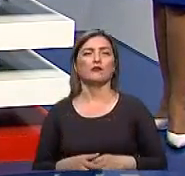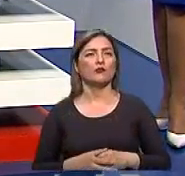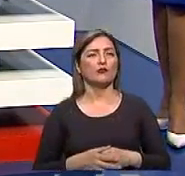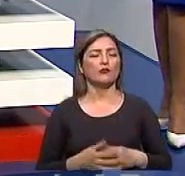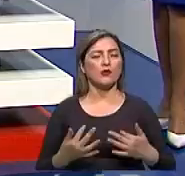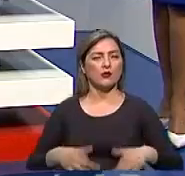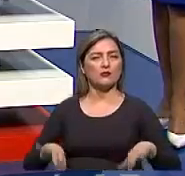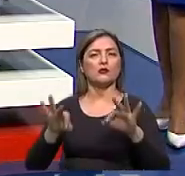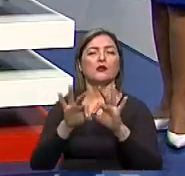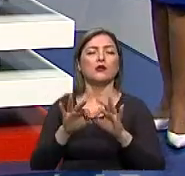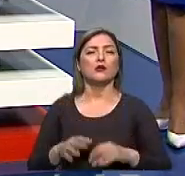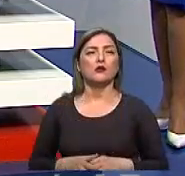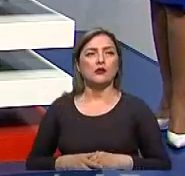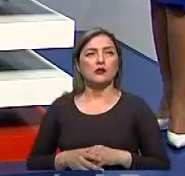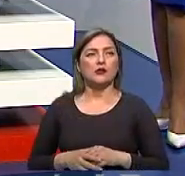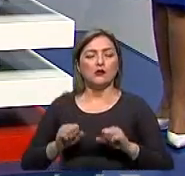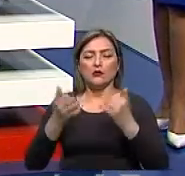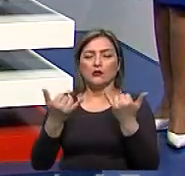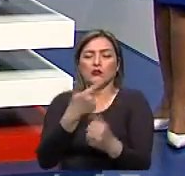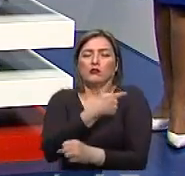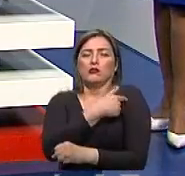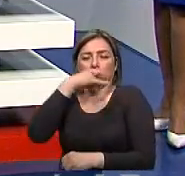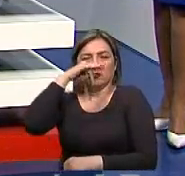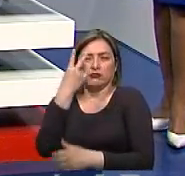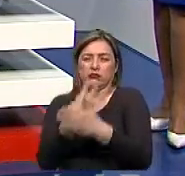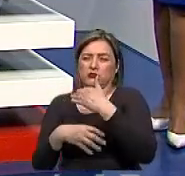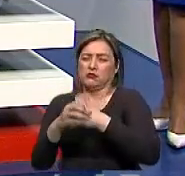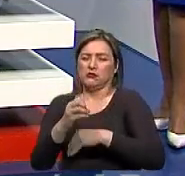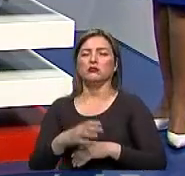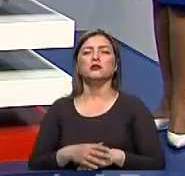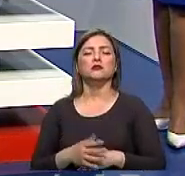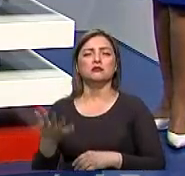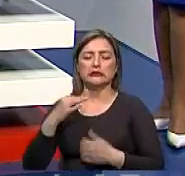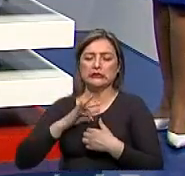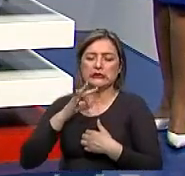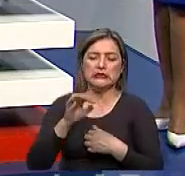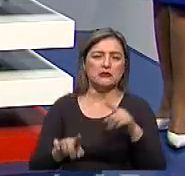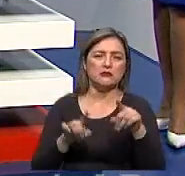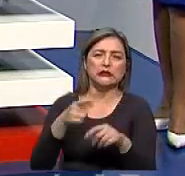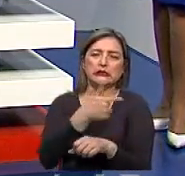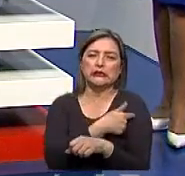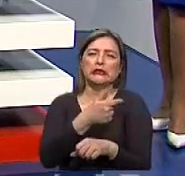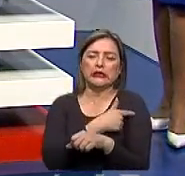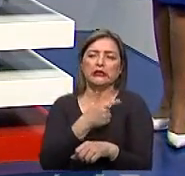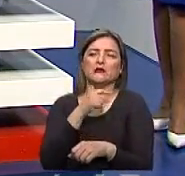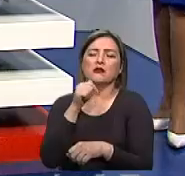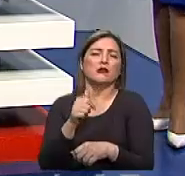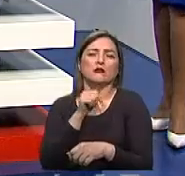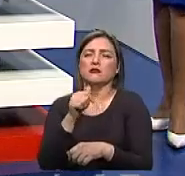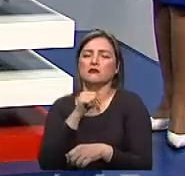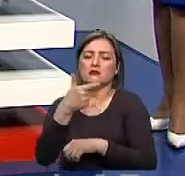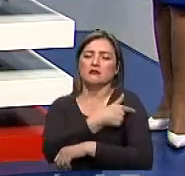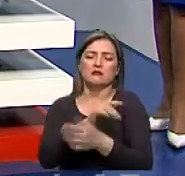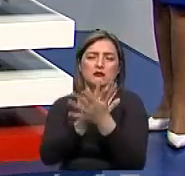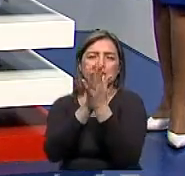porque es necesario el hecho de poder actualizar las vacunas en nuestros niños, tomando en cuenta que durante la pandemia hubo mucho desabastecimiento de